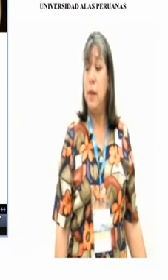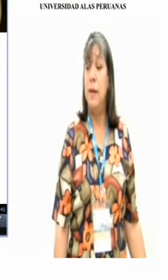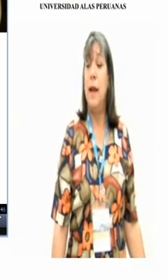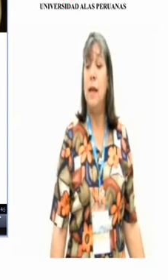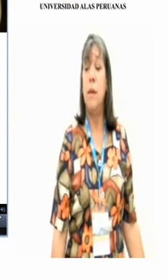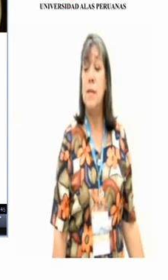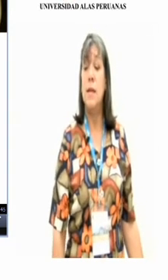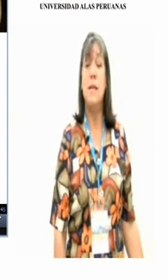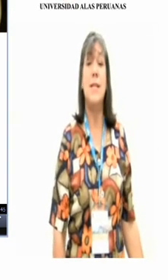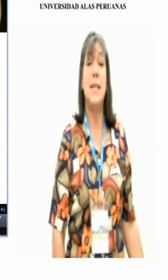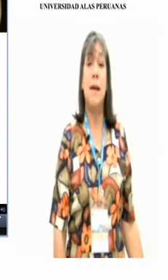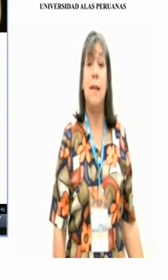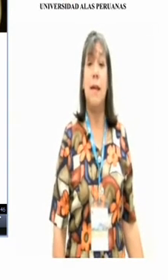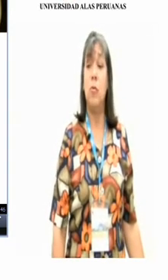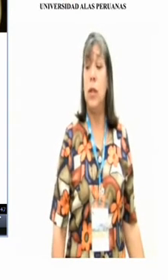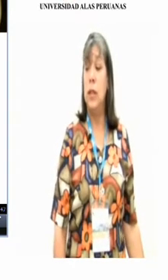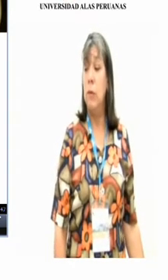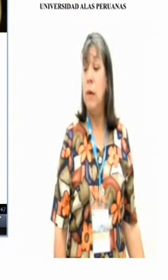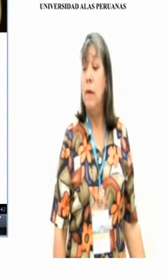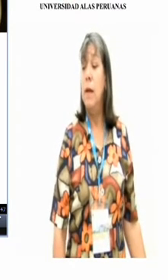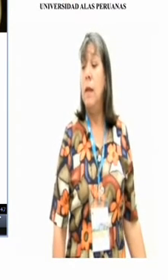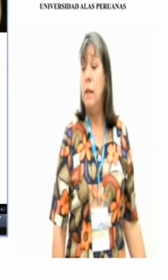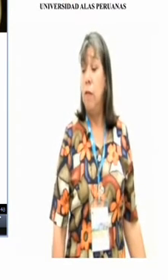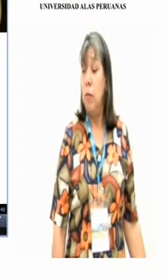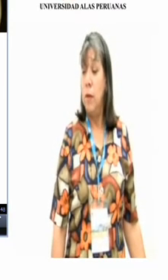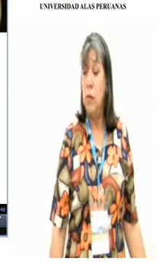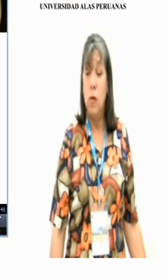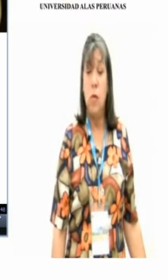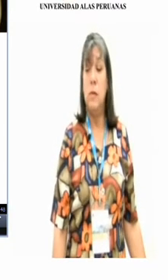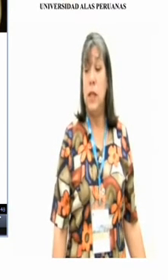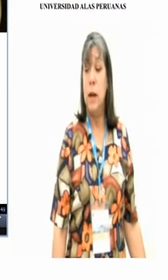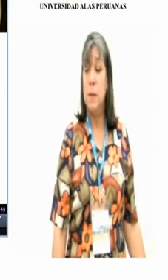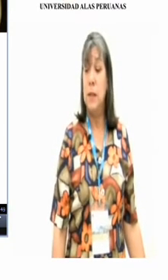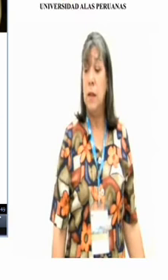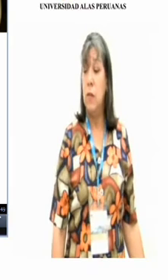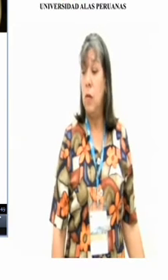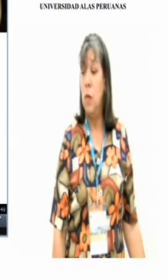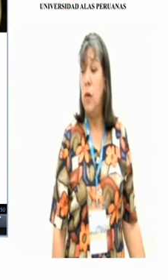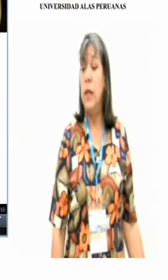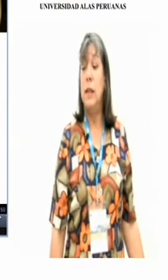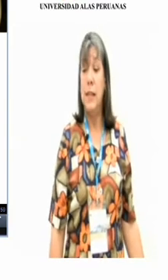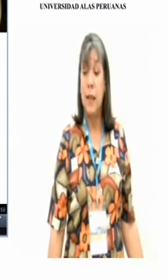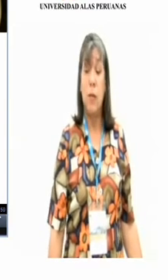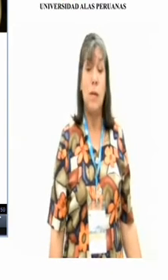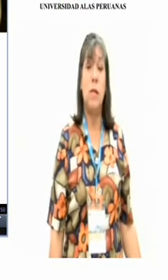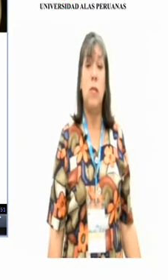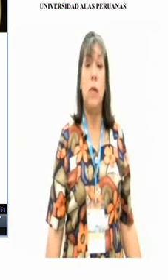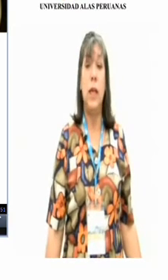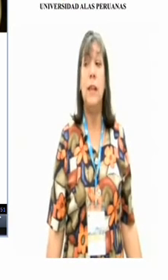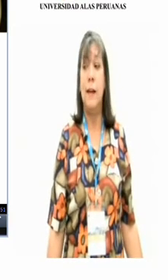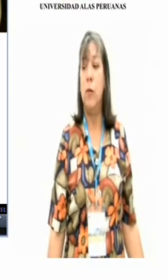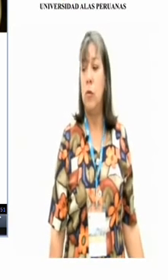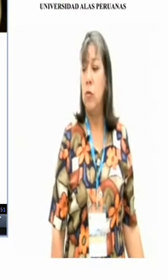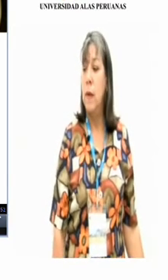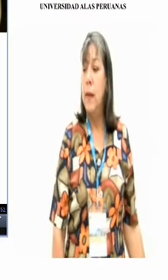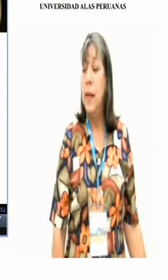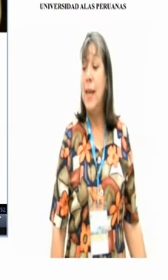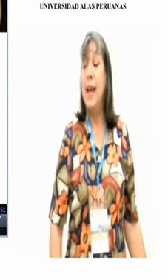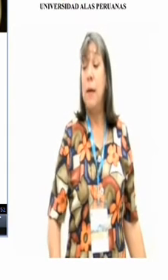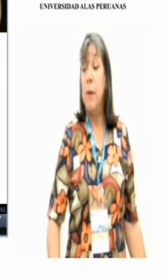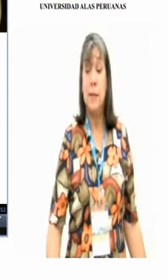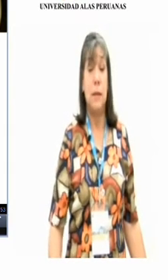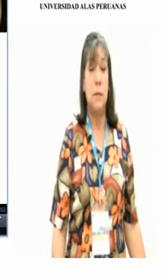dar respuesta ante las inmensas necesidades educativas de formación, de capacitación, de actualización, entre